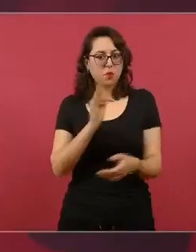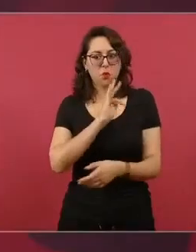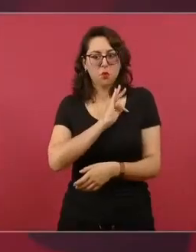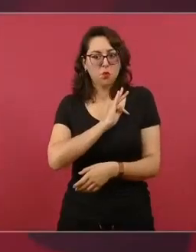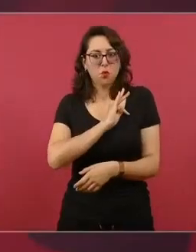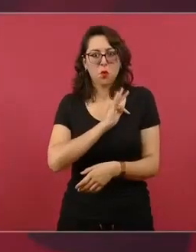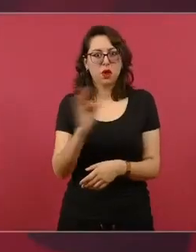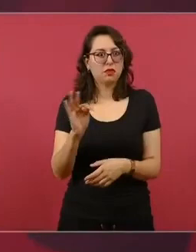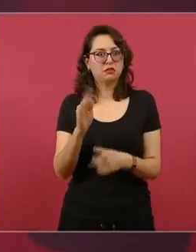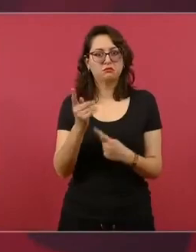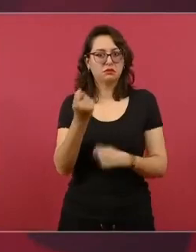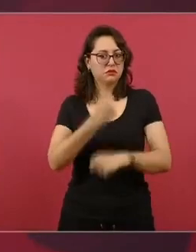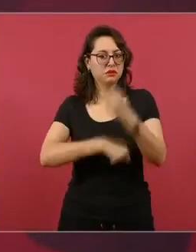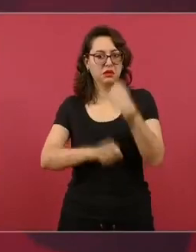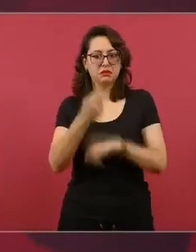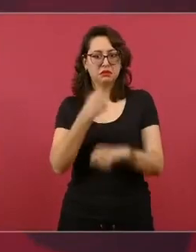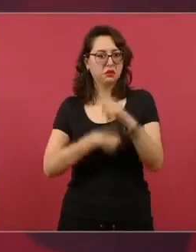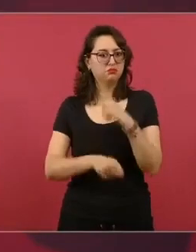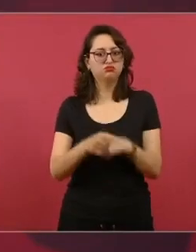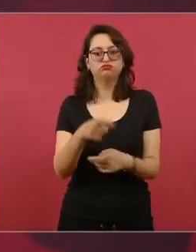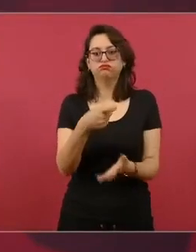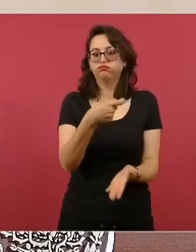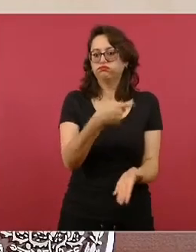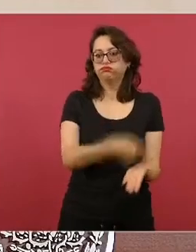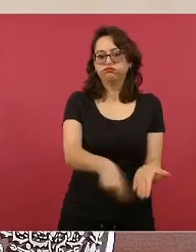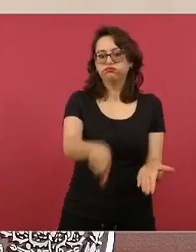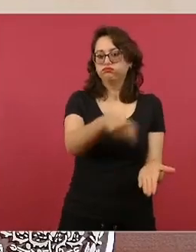comercial y adquiriera